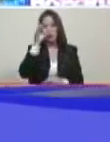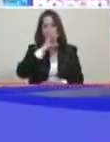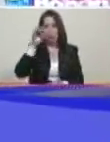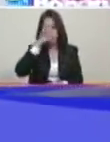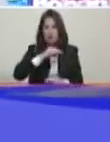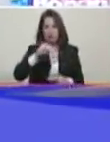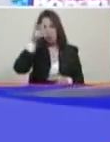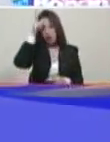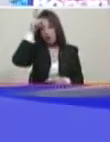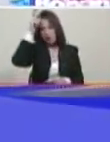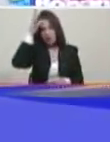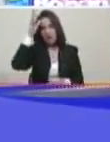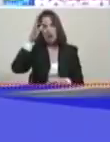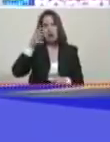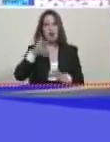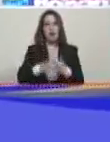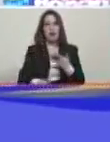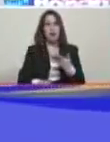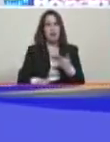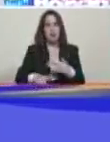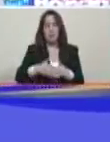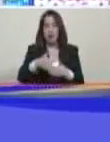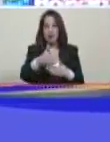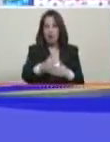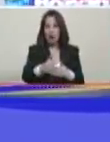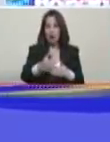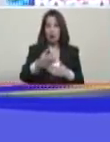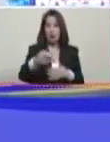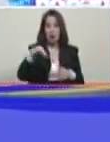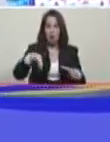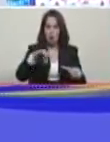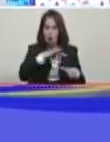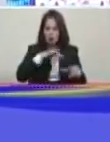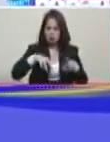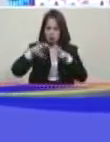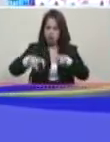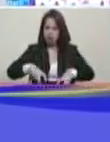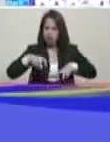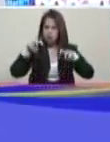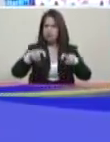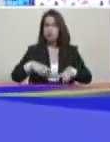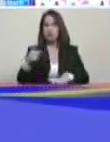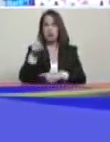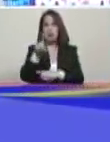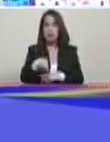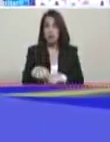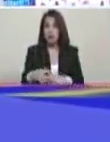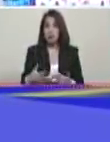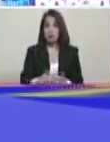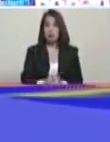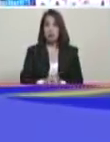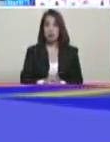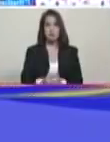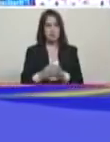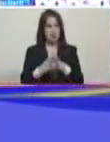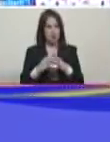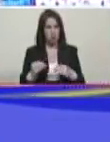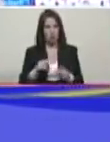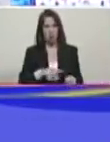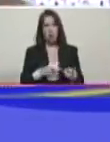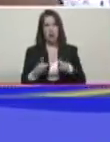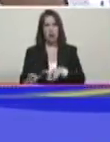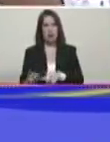de pescado, a todos los productores que siembran también. Y en torno, la alianza significa que nosotros